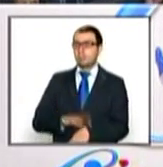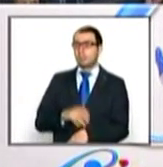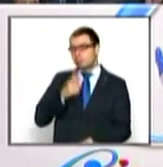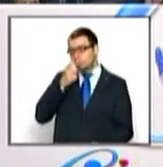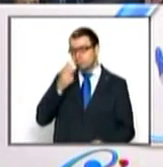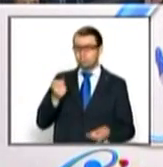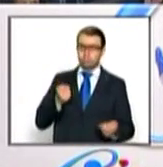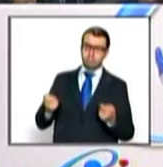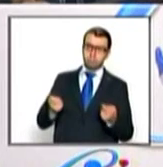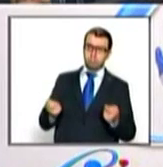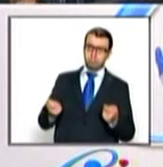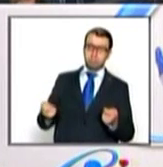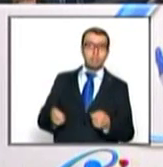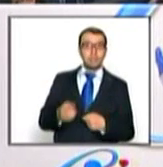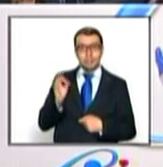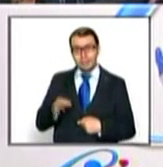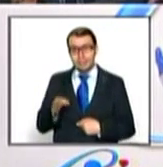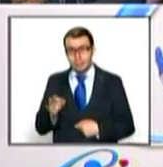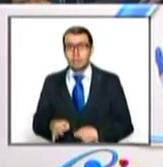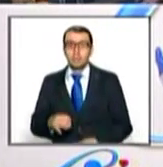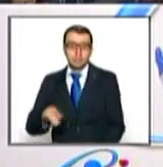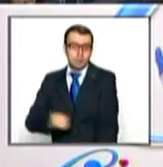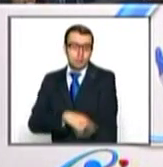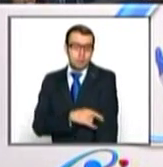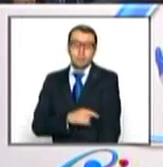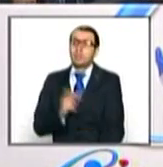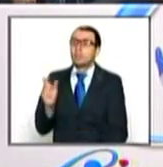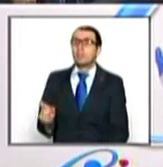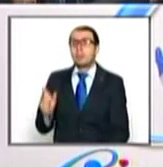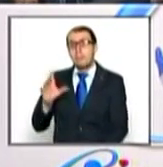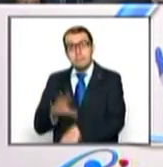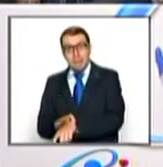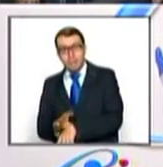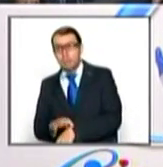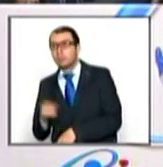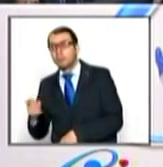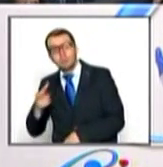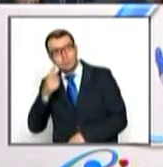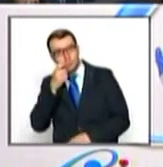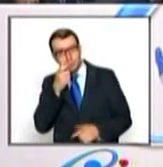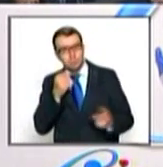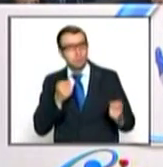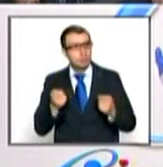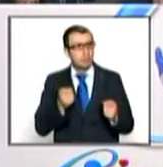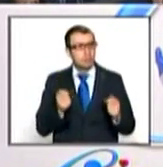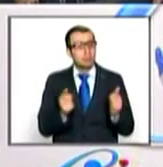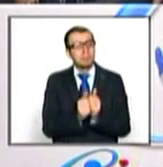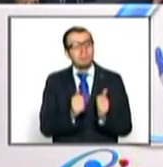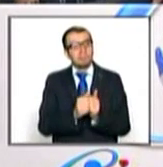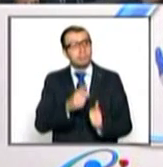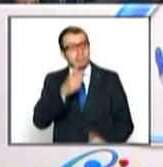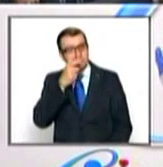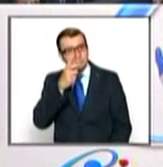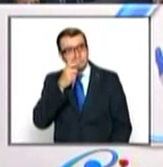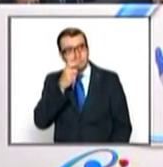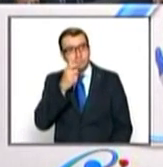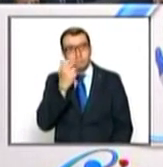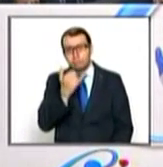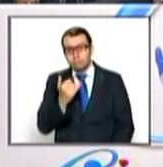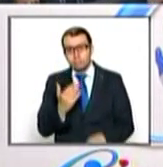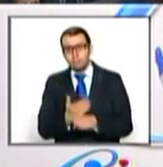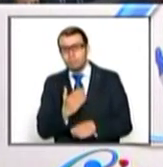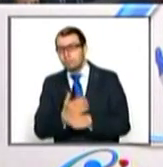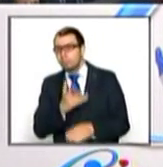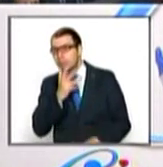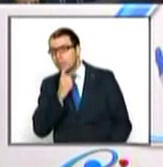terapias de suero siempre frente está el médico que lo formula y que lo revisa, en este caso yo, para estar pendiente de que no haya ninguna complicación, ninguna